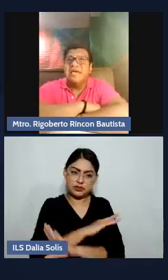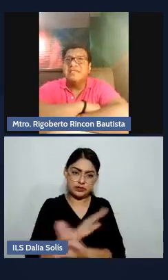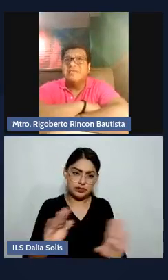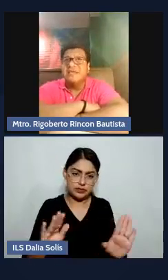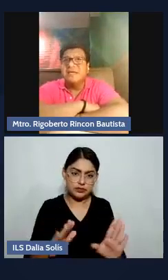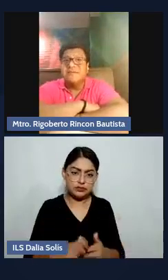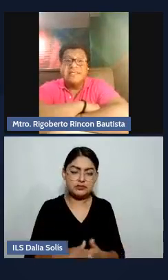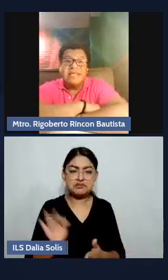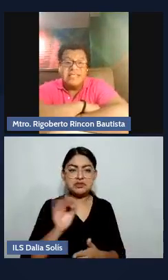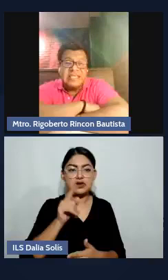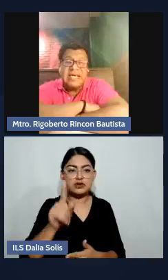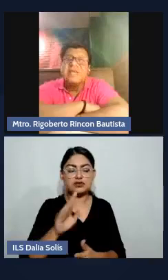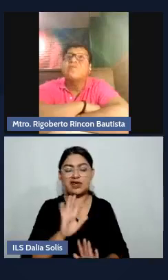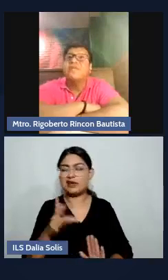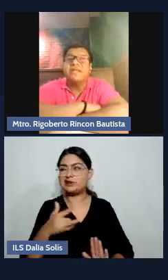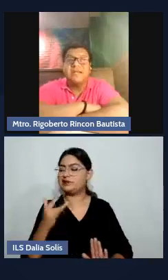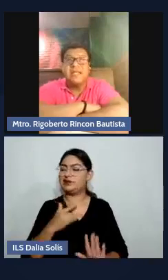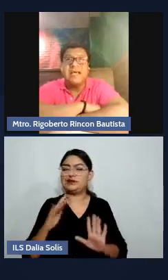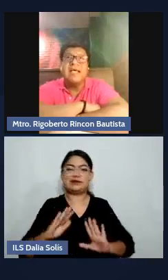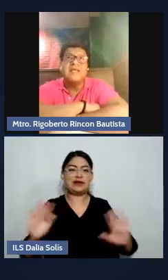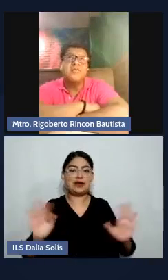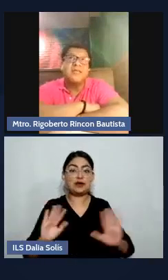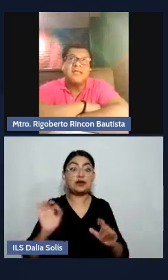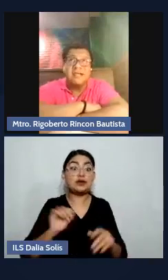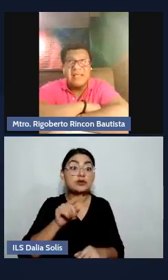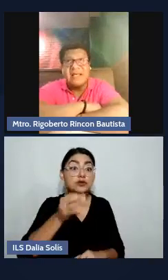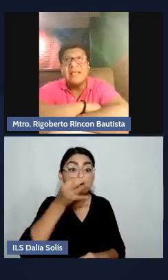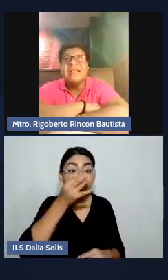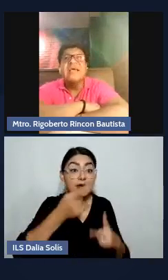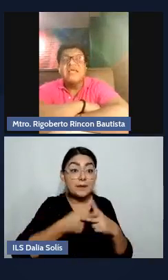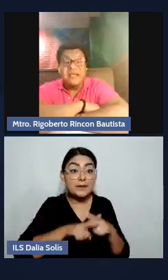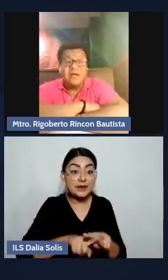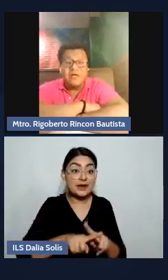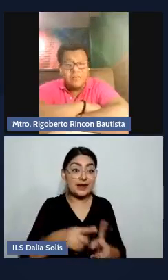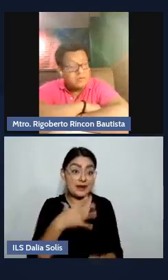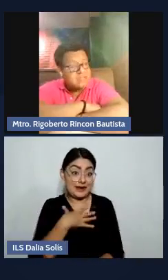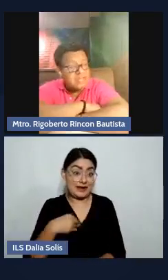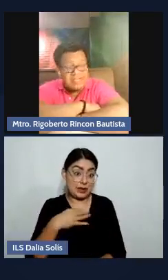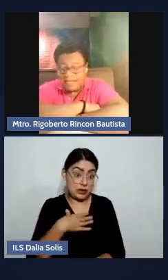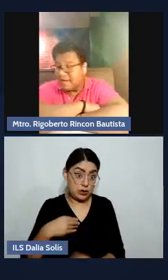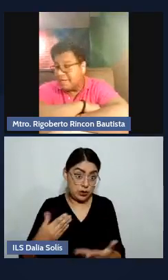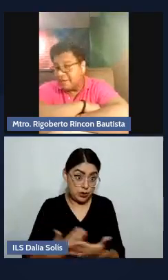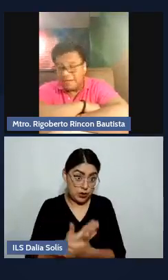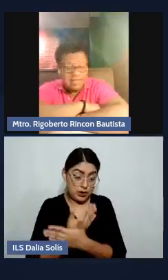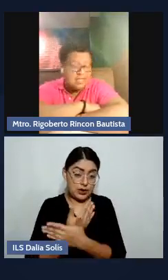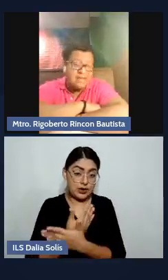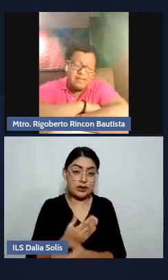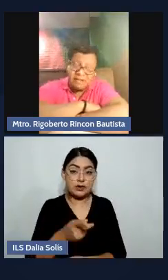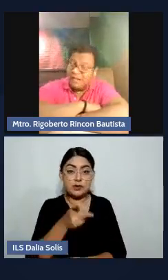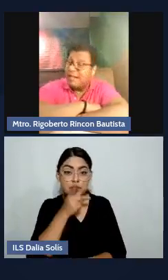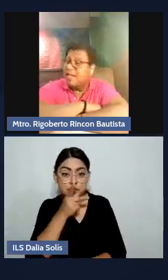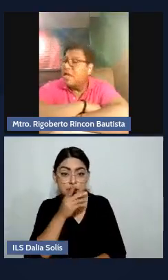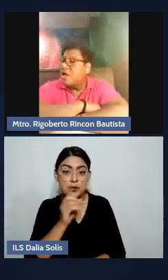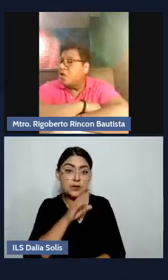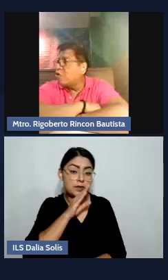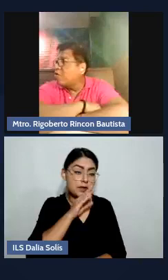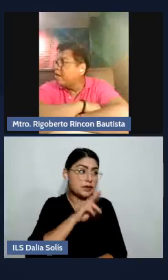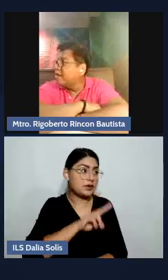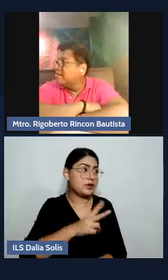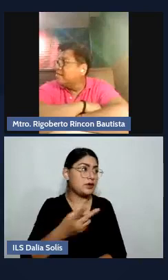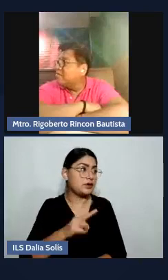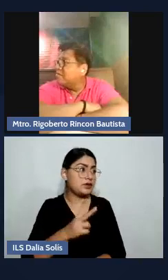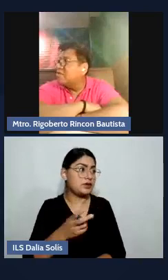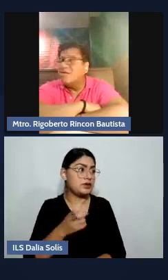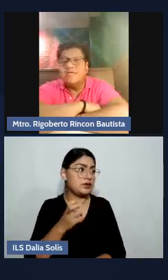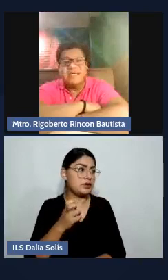vas a iniciar tu paternidad, tu maternidad, y recordémonos que iniciar la paternidad y la maternidad no es en el momento en